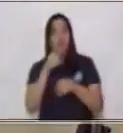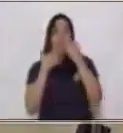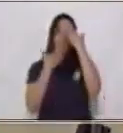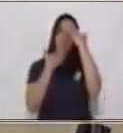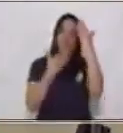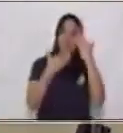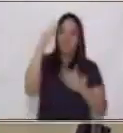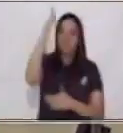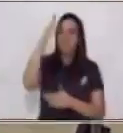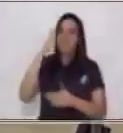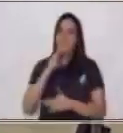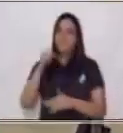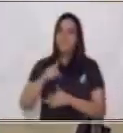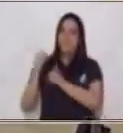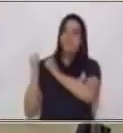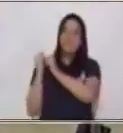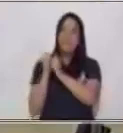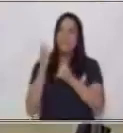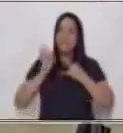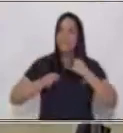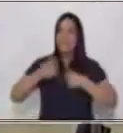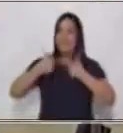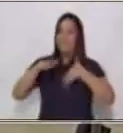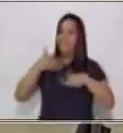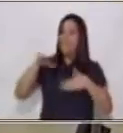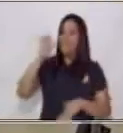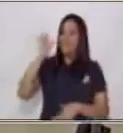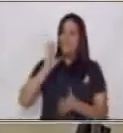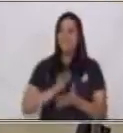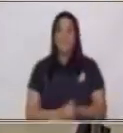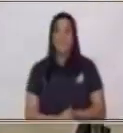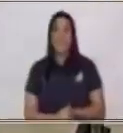a Lourdes, quien nos acompaña en la interpretación de lengua de señas.